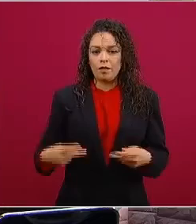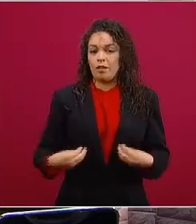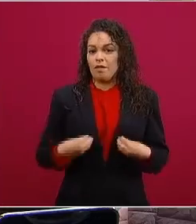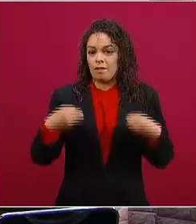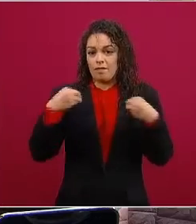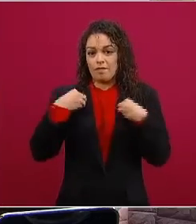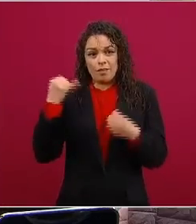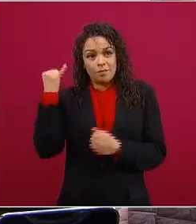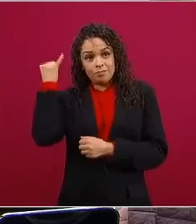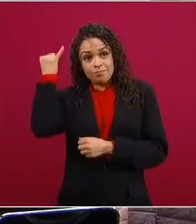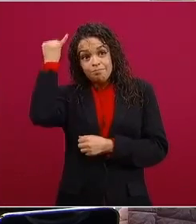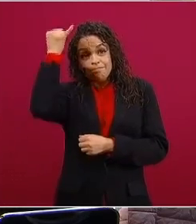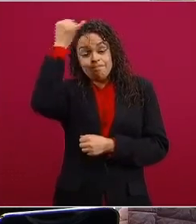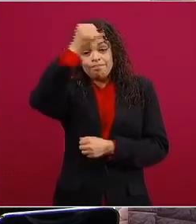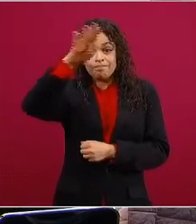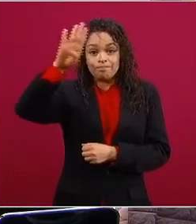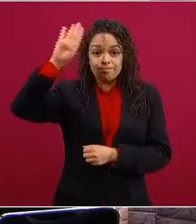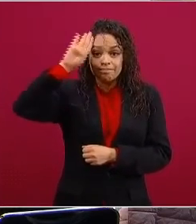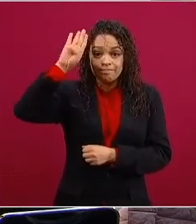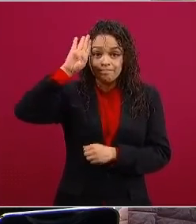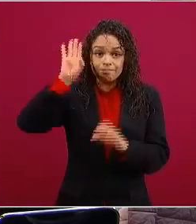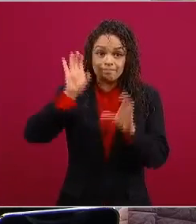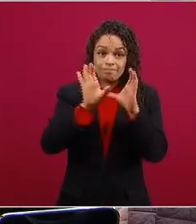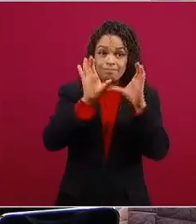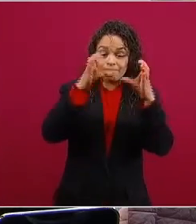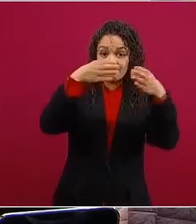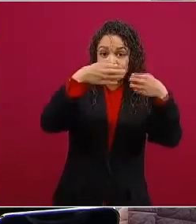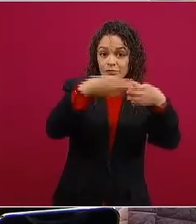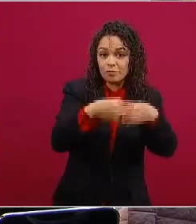viviendo en una comunidad marginada,